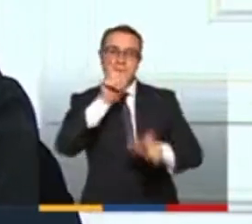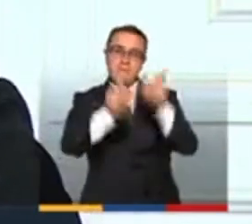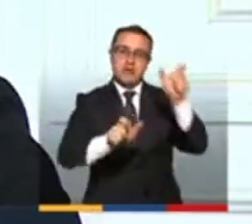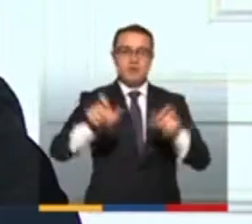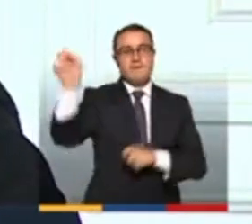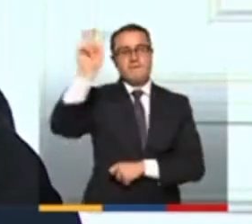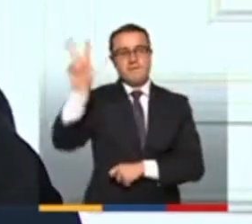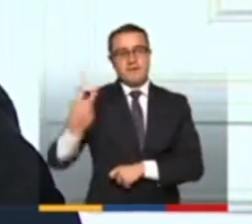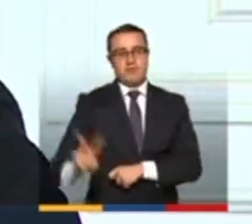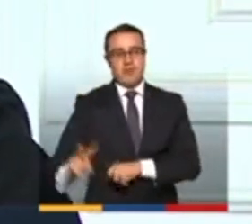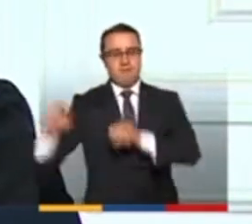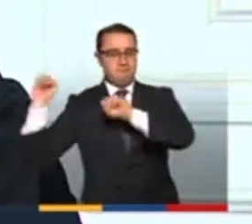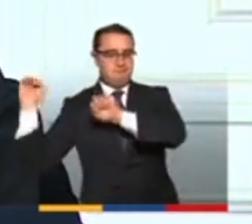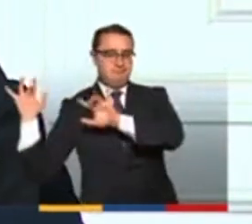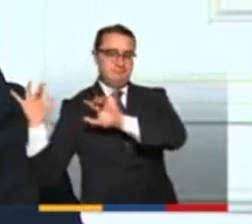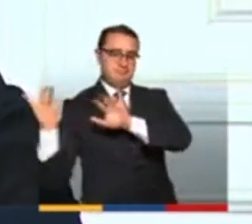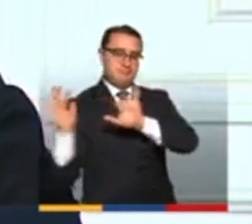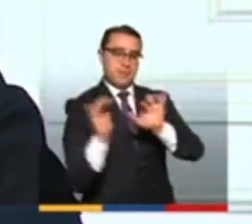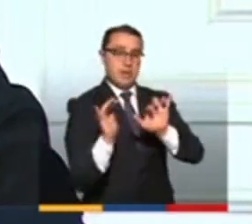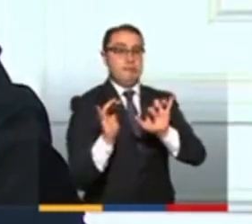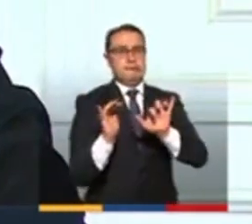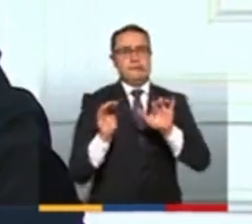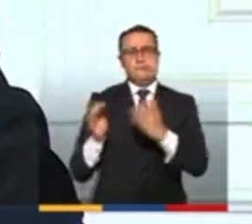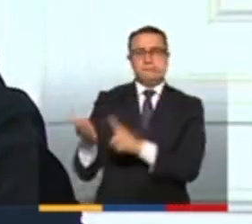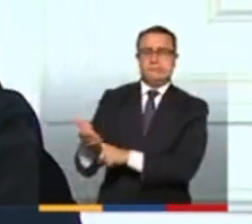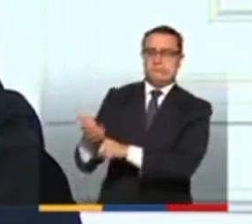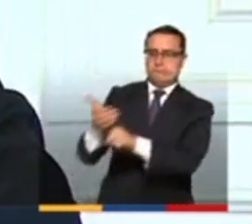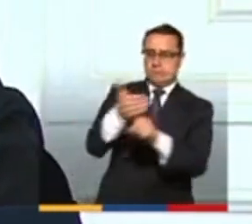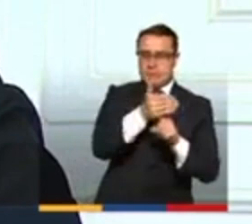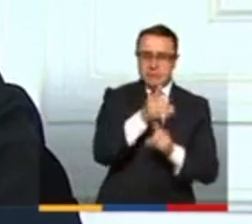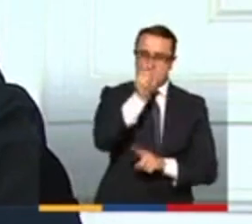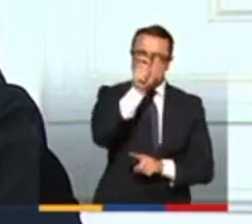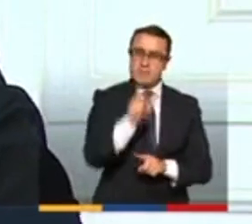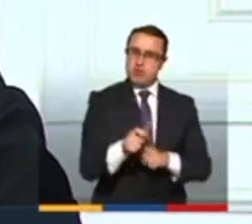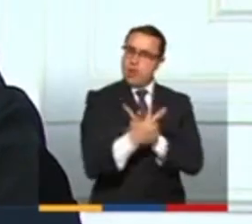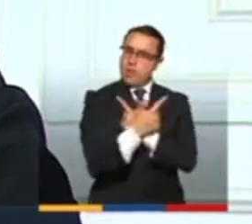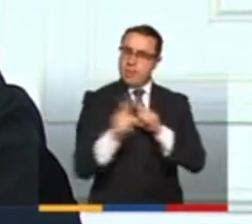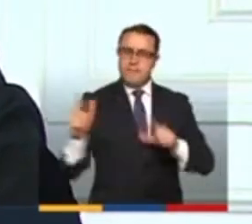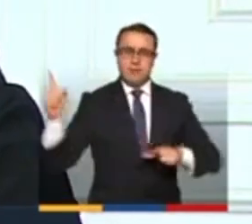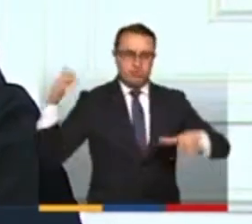en toda la complejidad que eso significa, habitante libremente en Colombia.